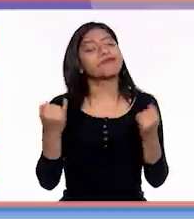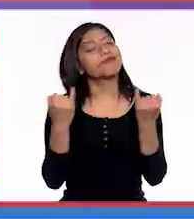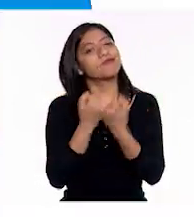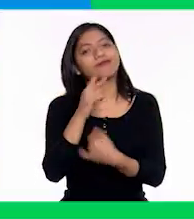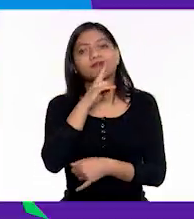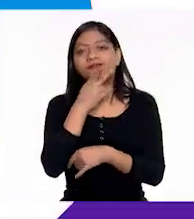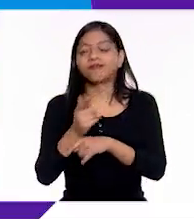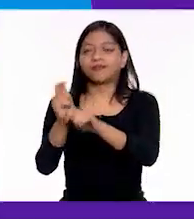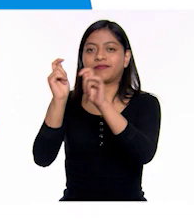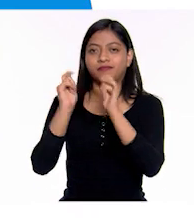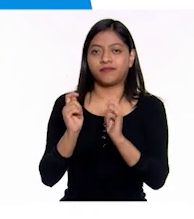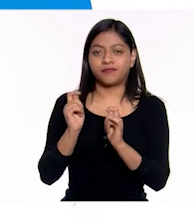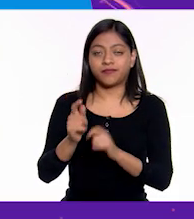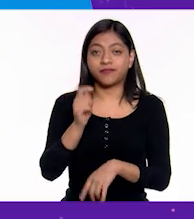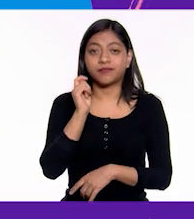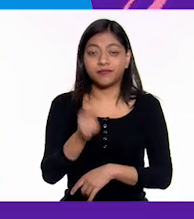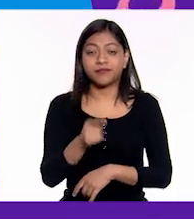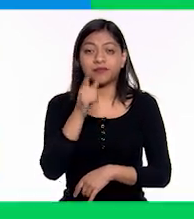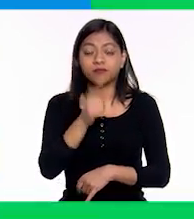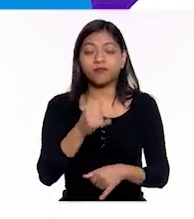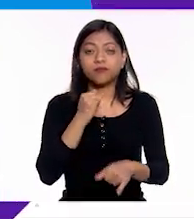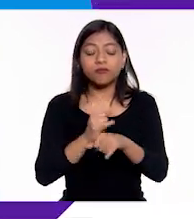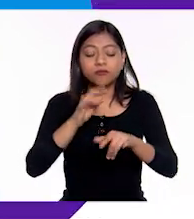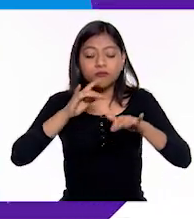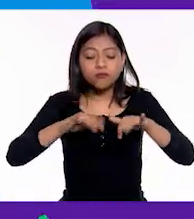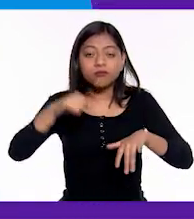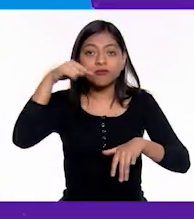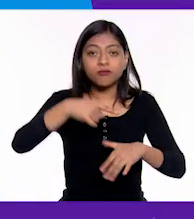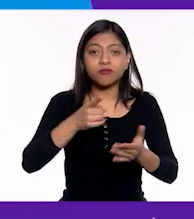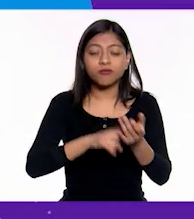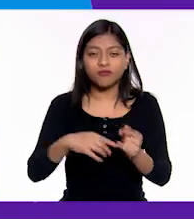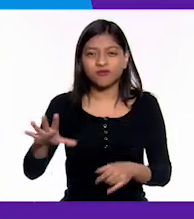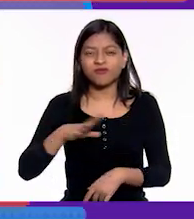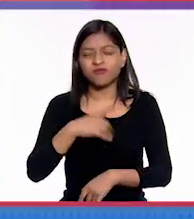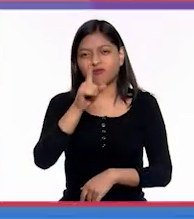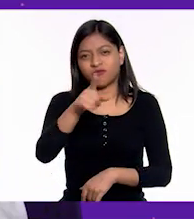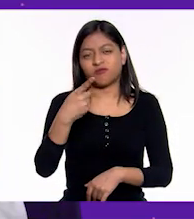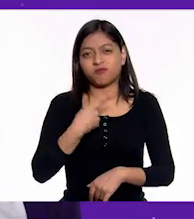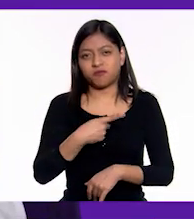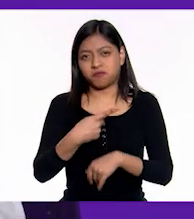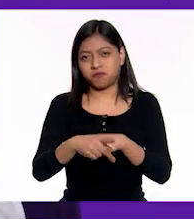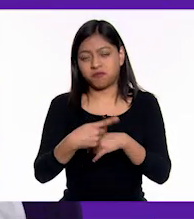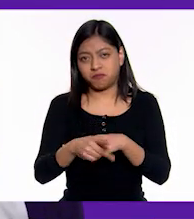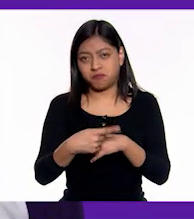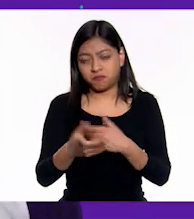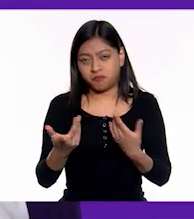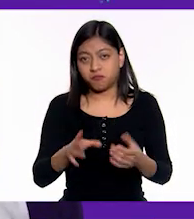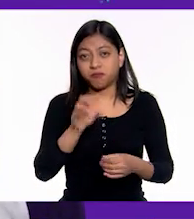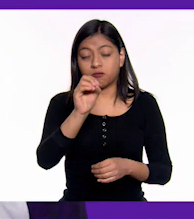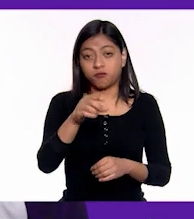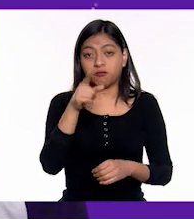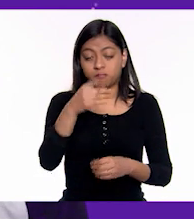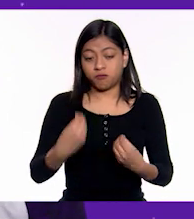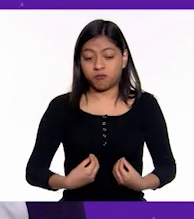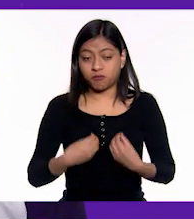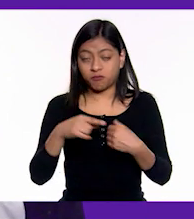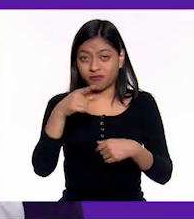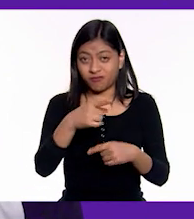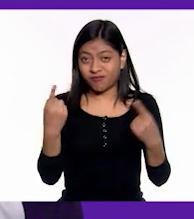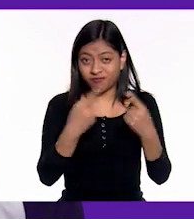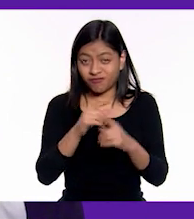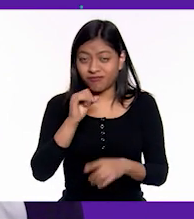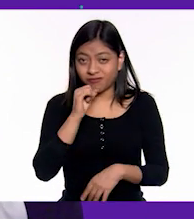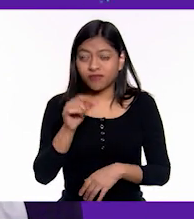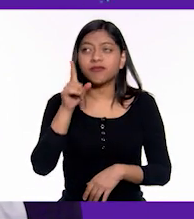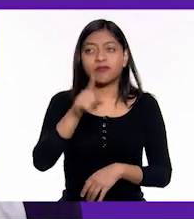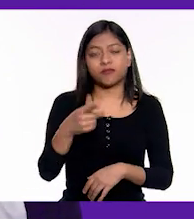y compromiso. Nunca ingresar a sitios que tengan contenido inapropiado para nuestra edad. Aceptar y solicitar el